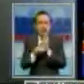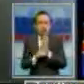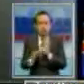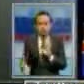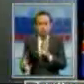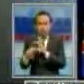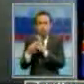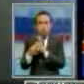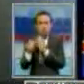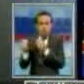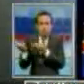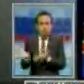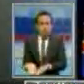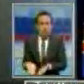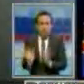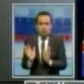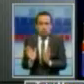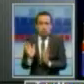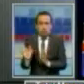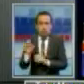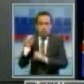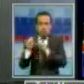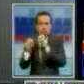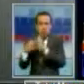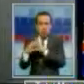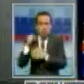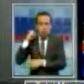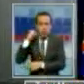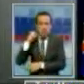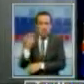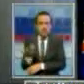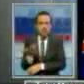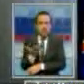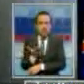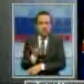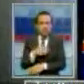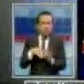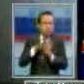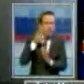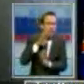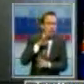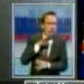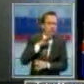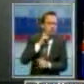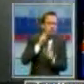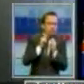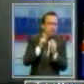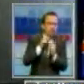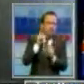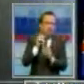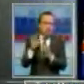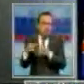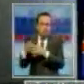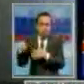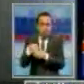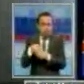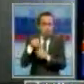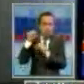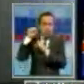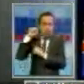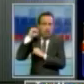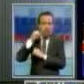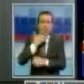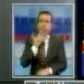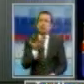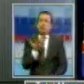unió, bienvenido sea, si el punto es abocarse al programa. O sea, ¿qué es más grave? ¿Tener un partido político, un partido comunista dentro? ¿Y por qué no se cuestiona,